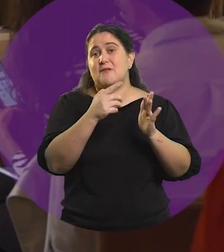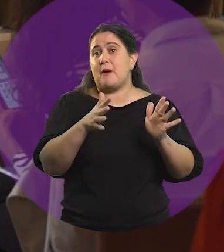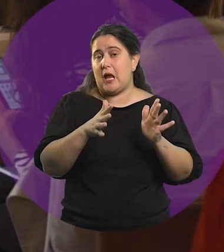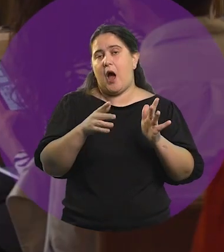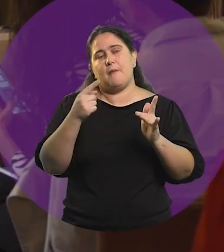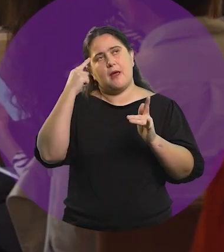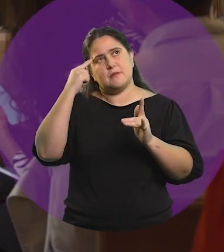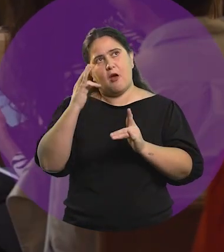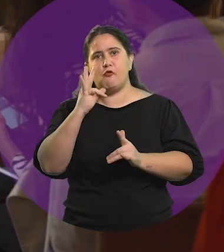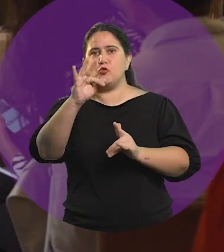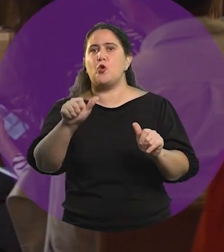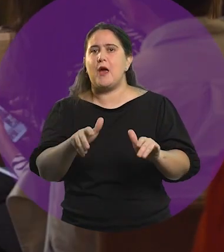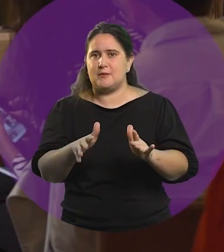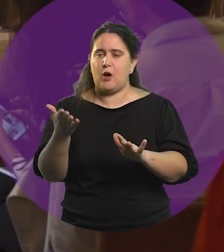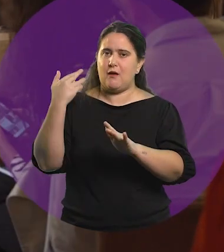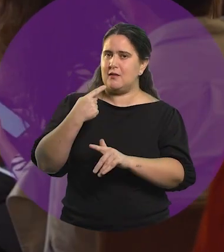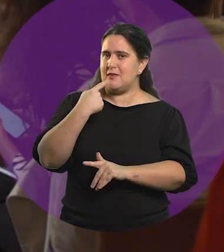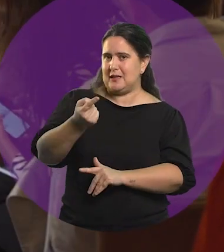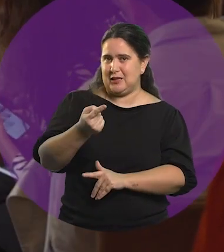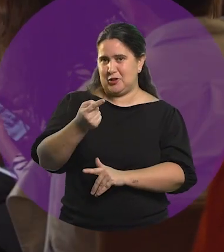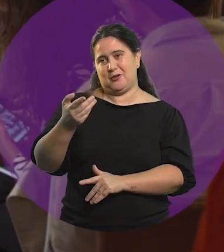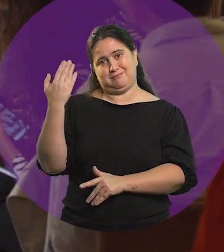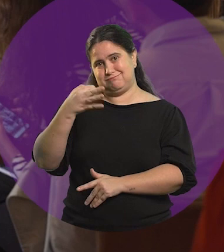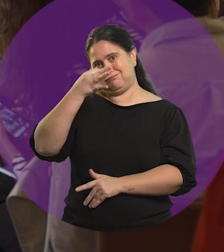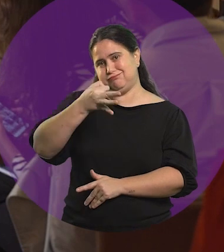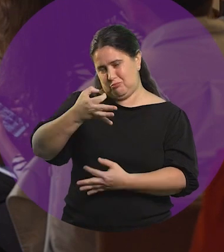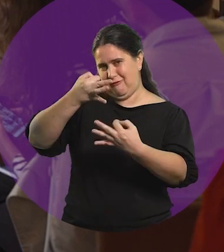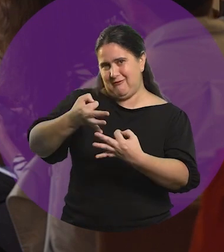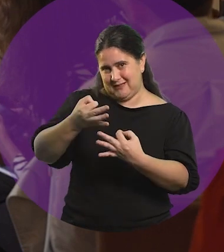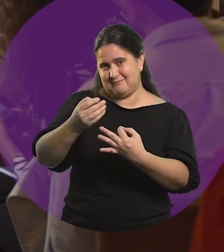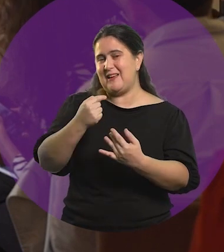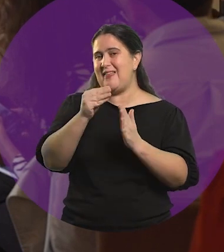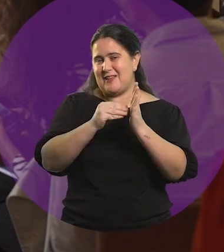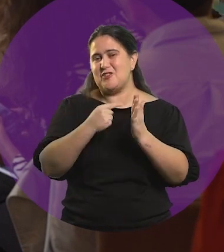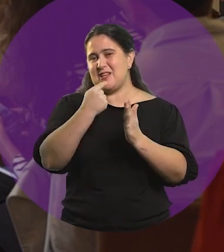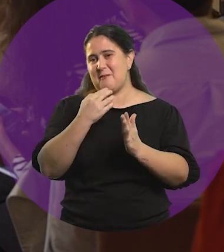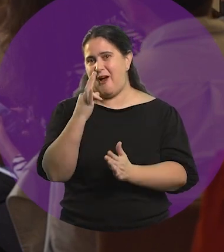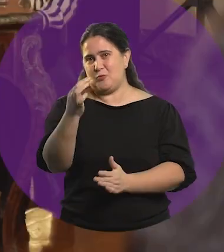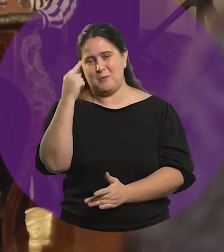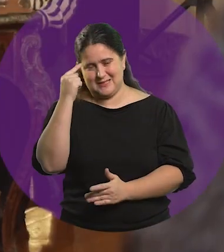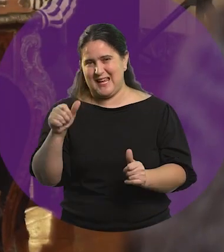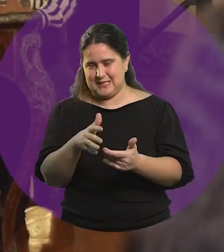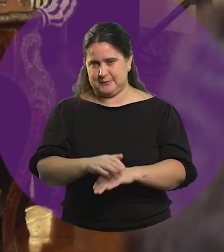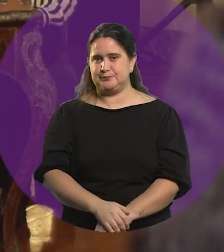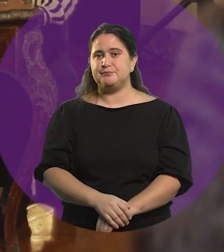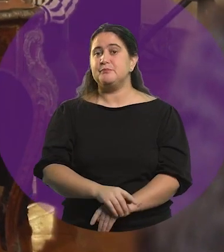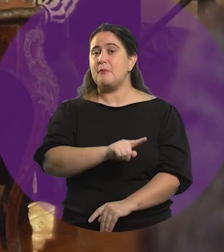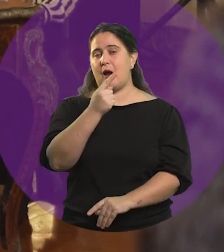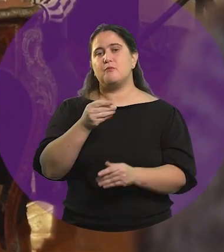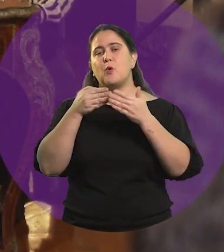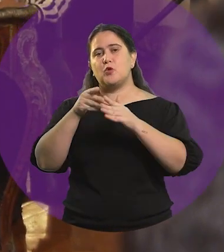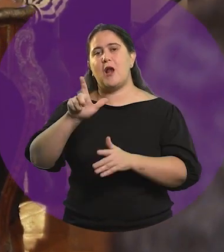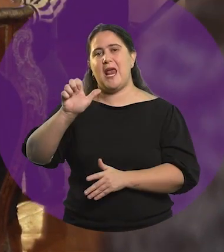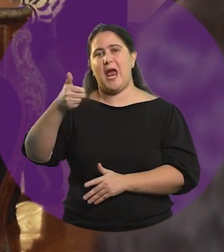eso, como decía muy bien nuestras invitadas anteriores. Primera pregunta para